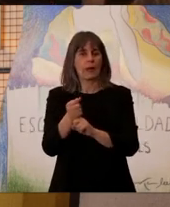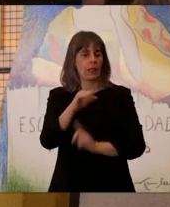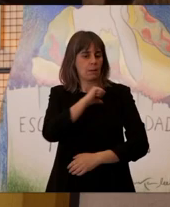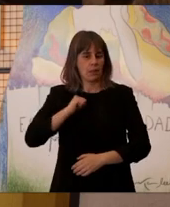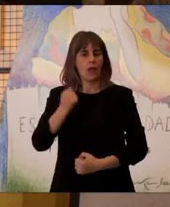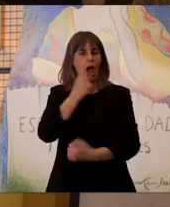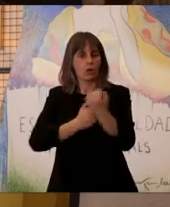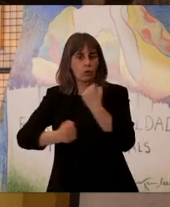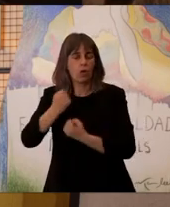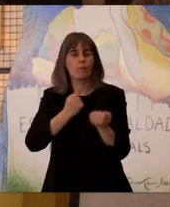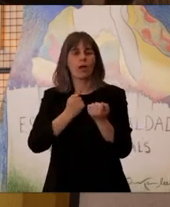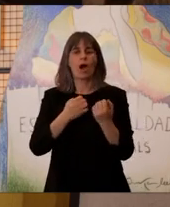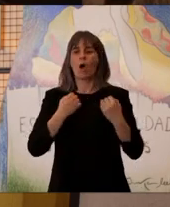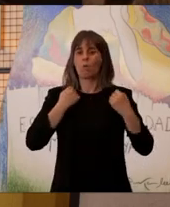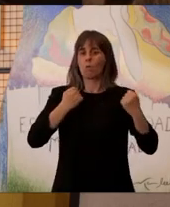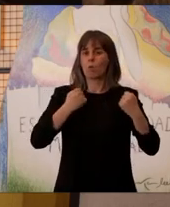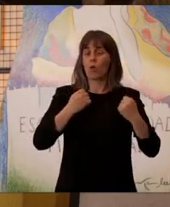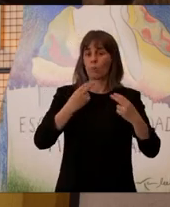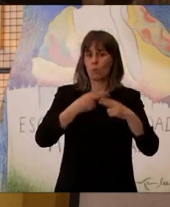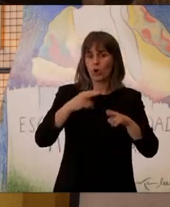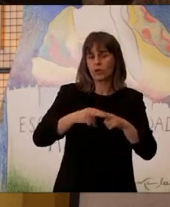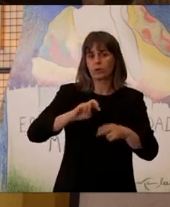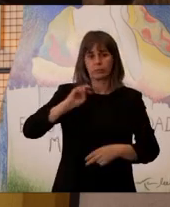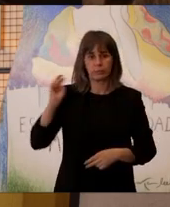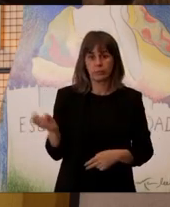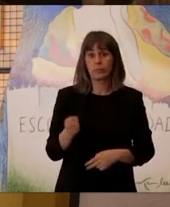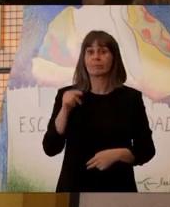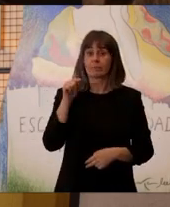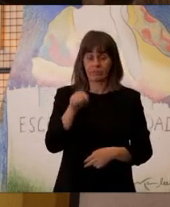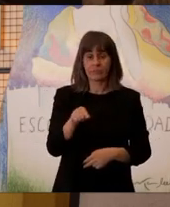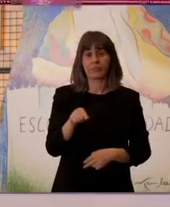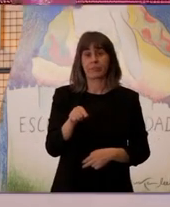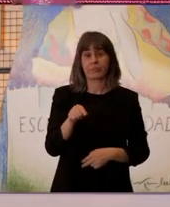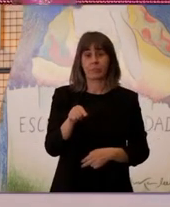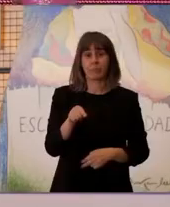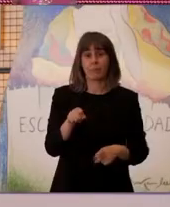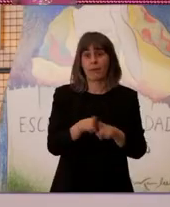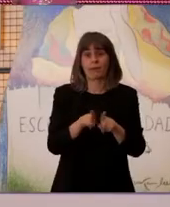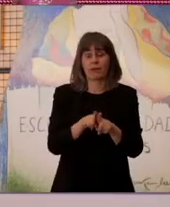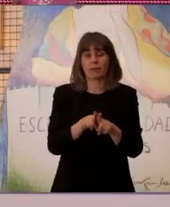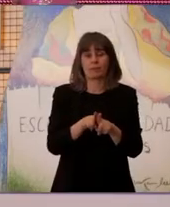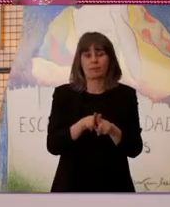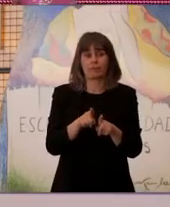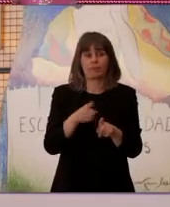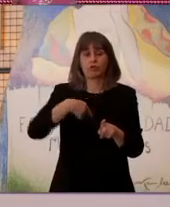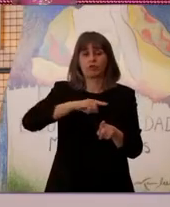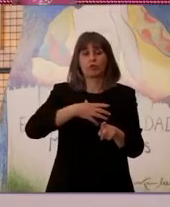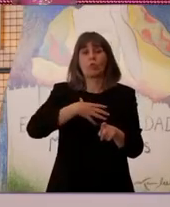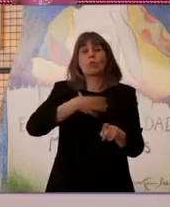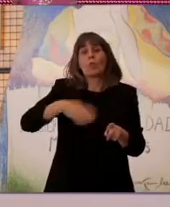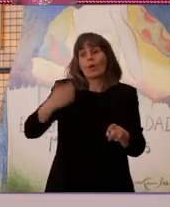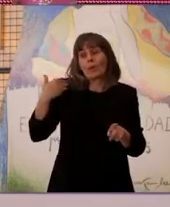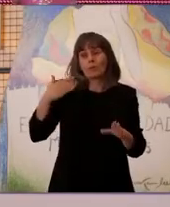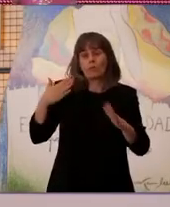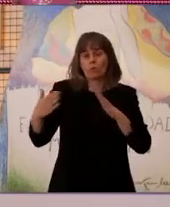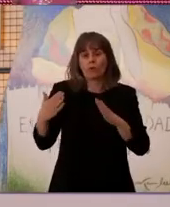tener poder político tener todo esto era lo que lo que podíamos En aquel